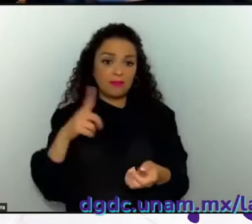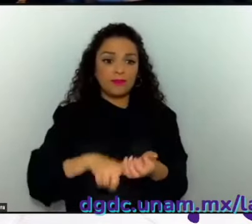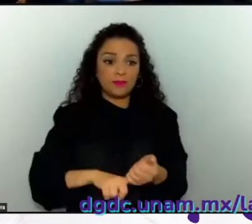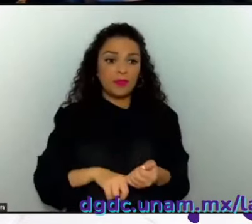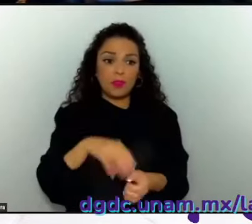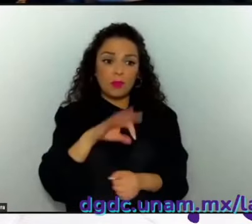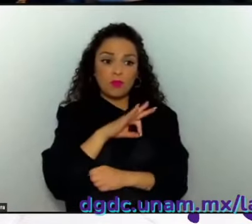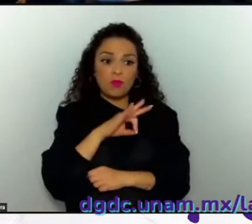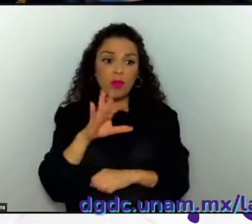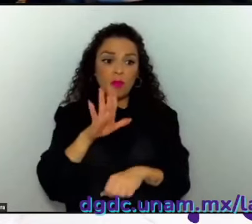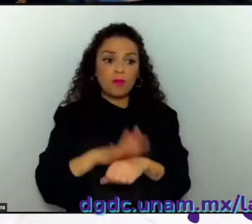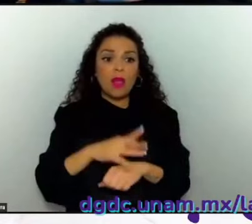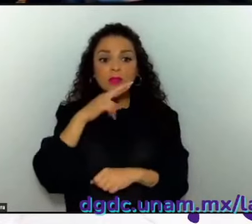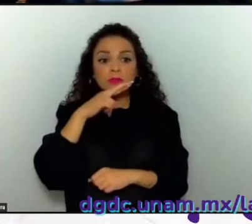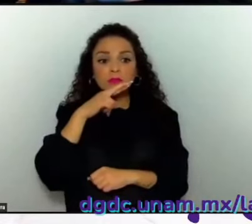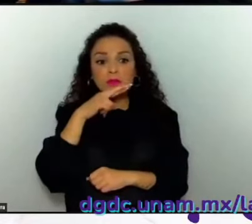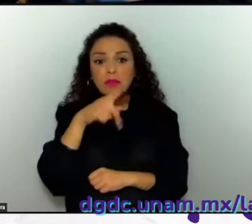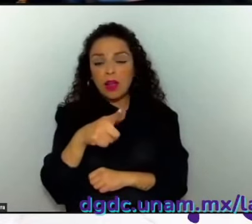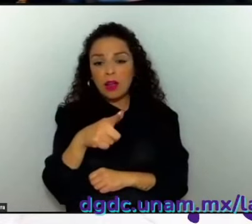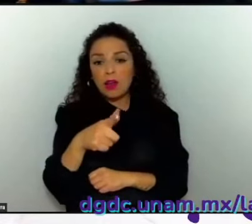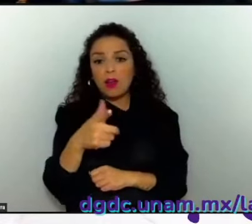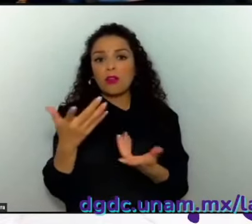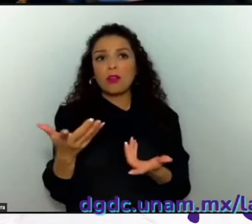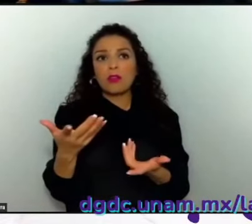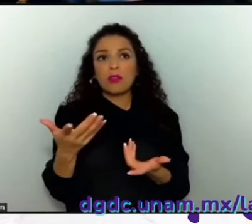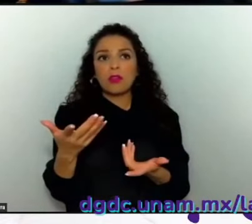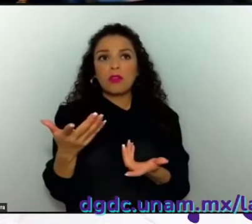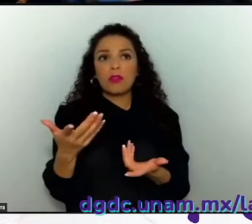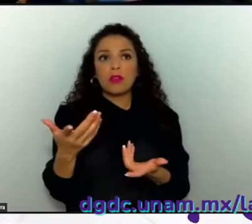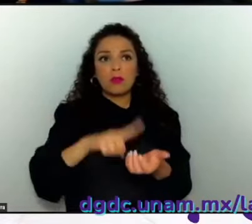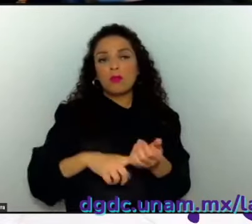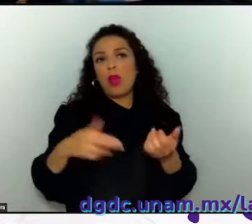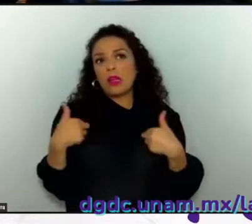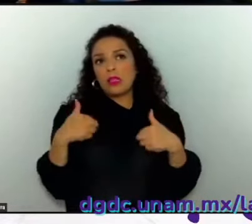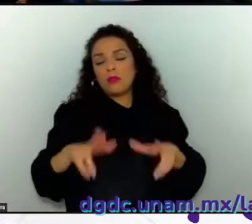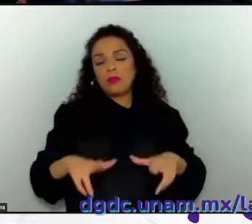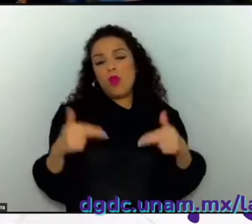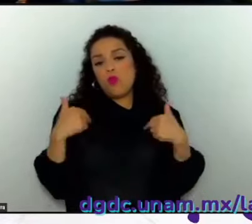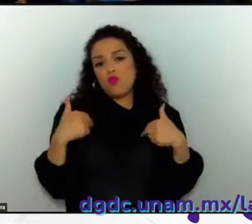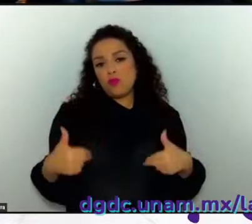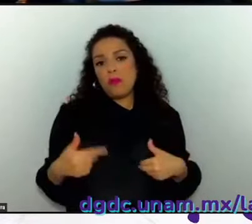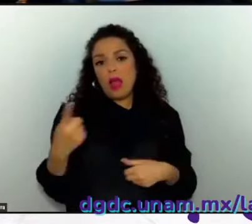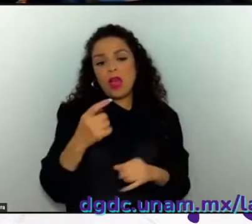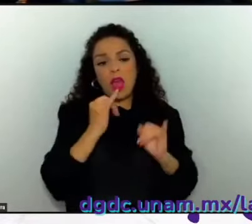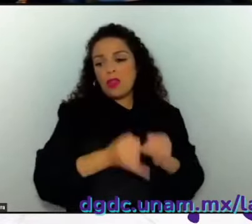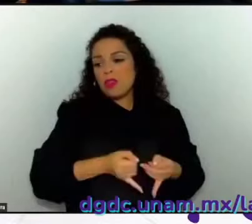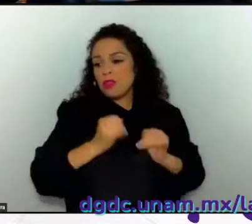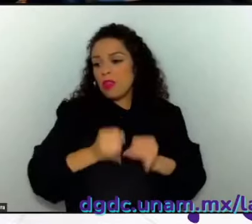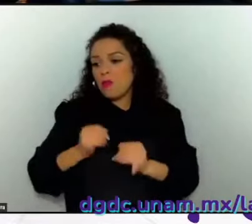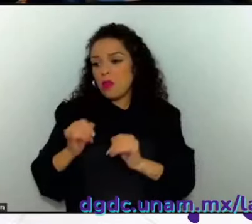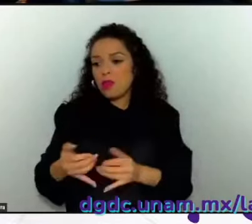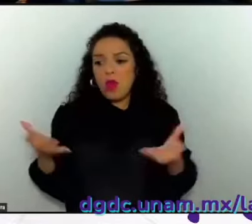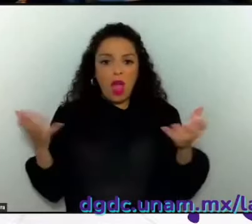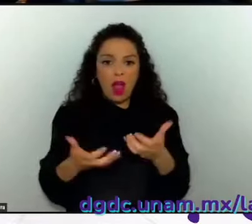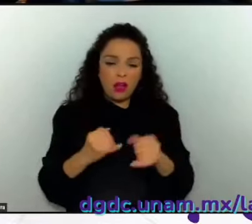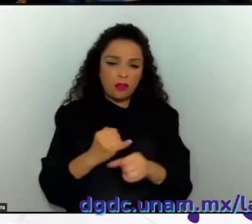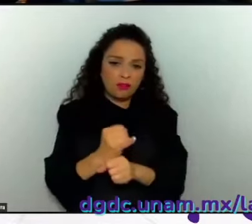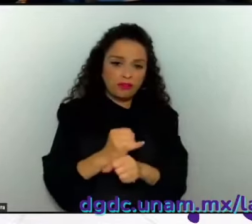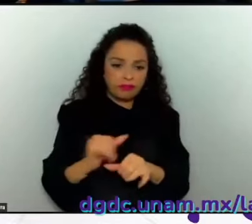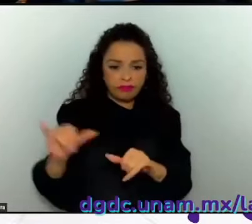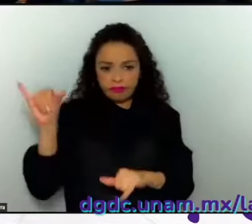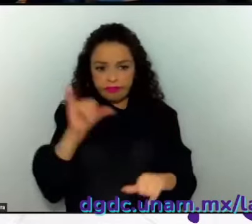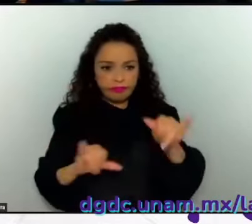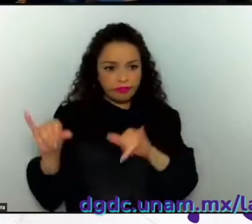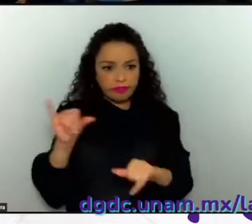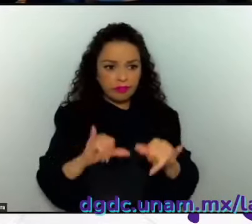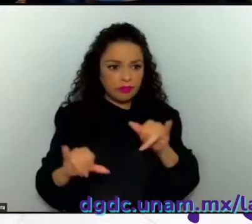humanidad. Que cuando, bueno, se hacían personas individuales en un laboratorio, pues eso sesgaba más la ciencia